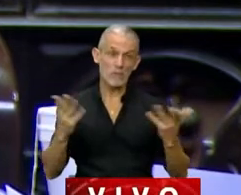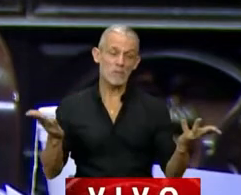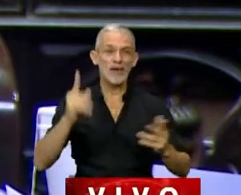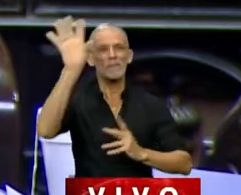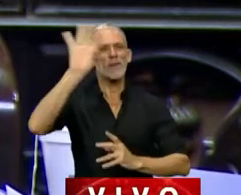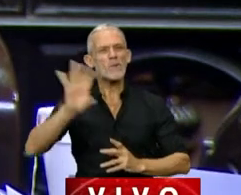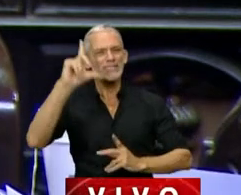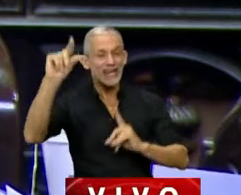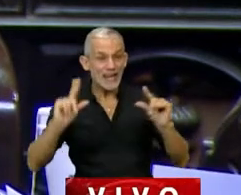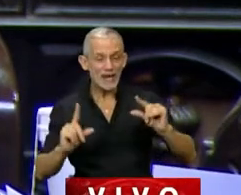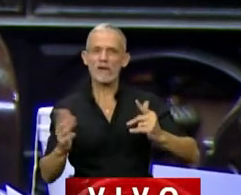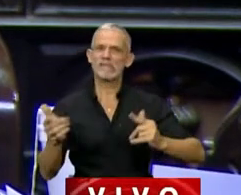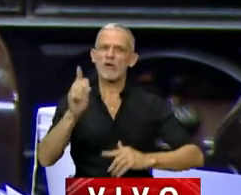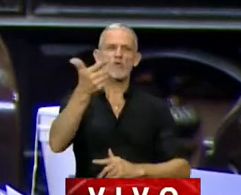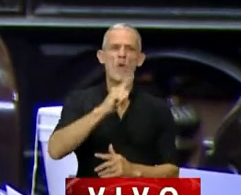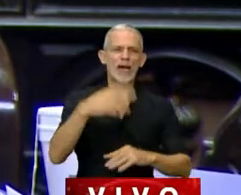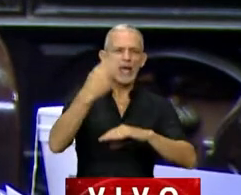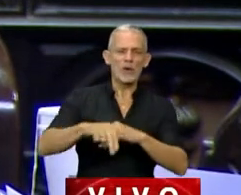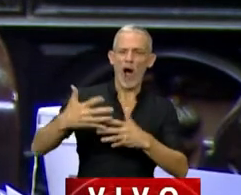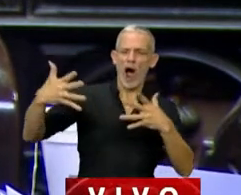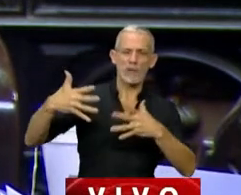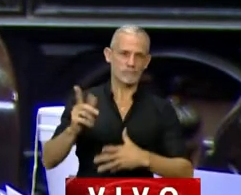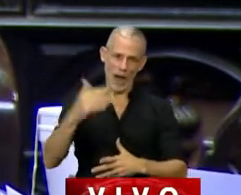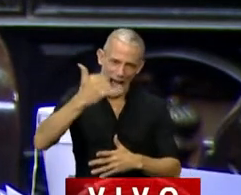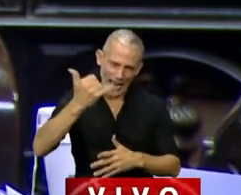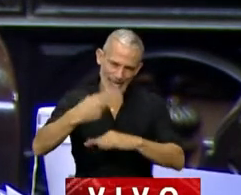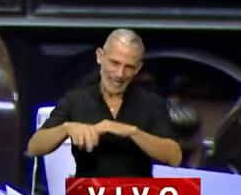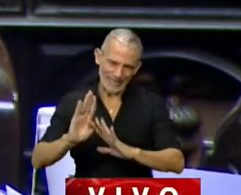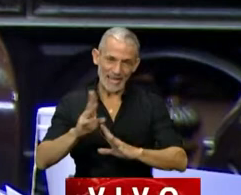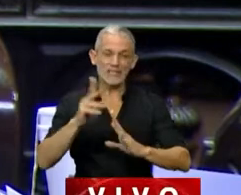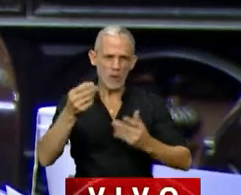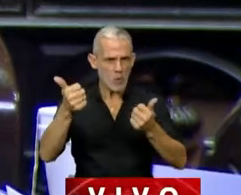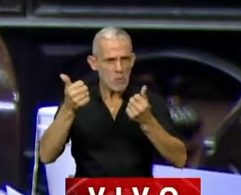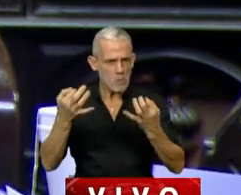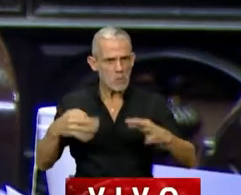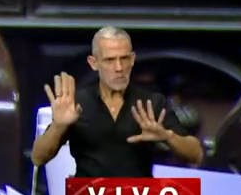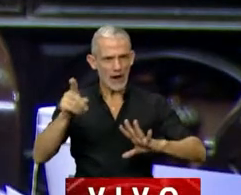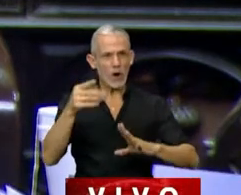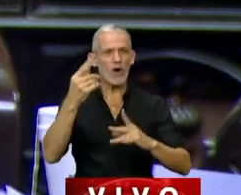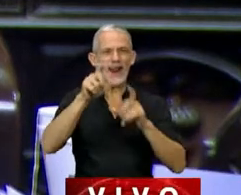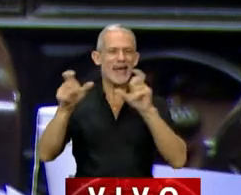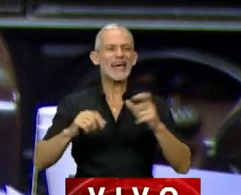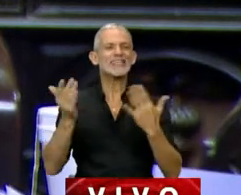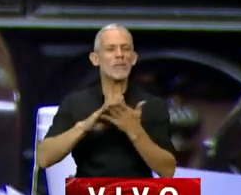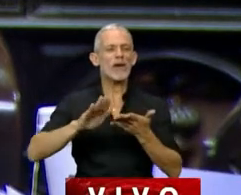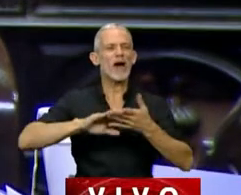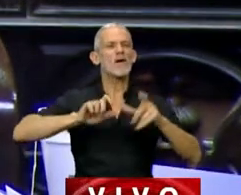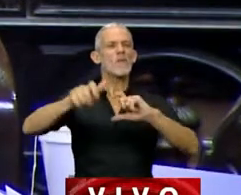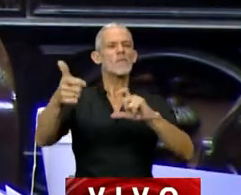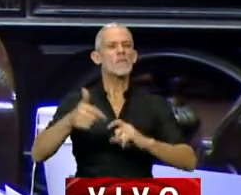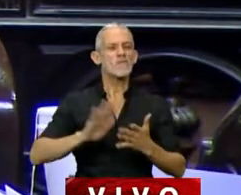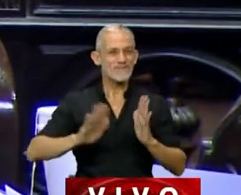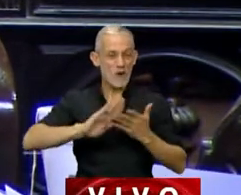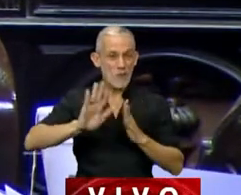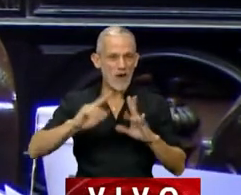el interior no hay tantos taxis, hay taxis, y en buena hora que la gente pueda renovar su unidad